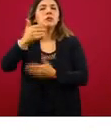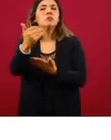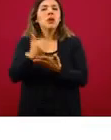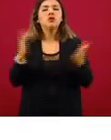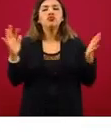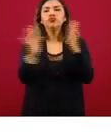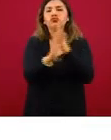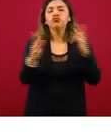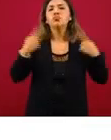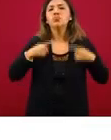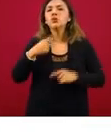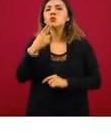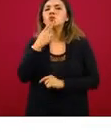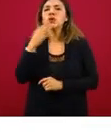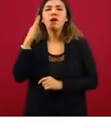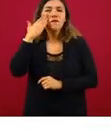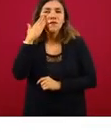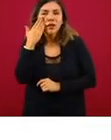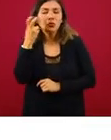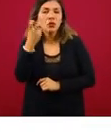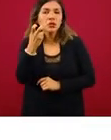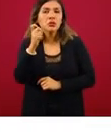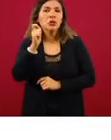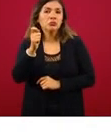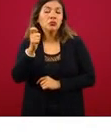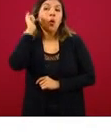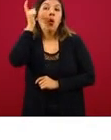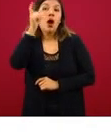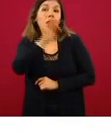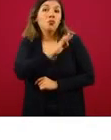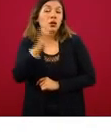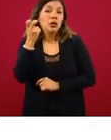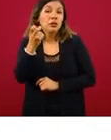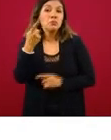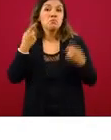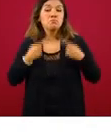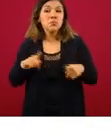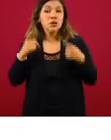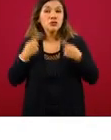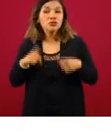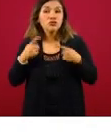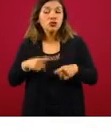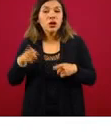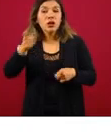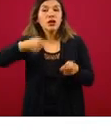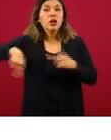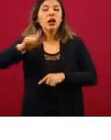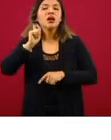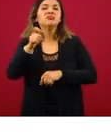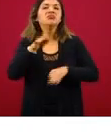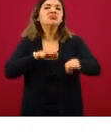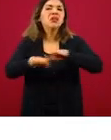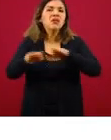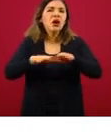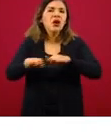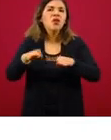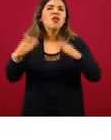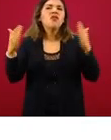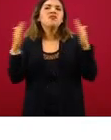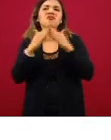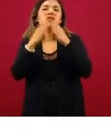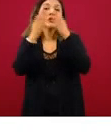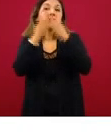movilidad de los usuarios de Facebook. Probablemente sean, y esperamos que sean, personas que laboran en